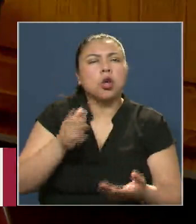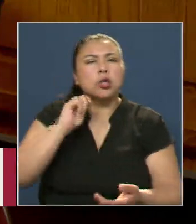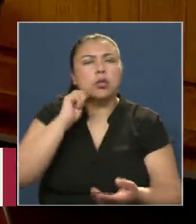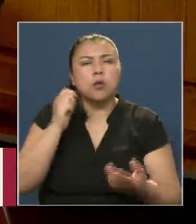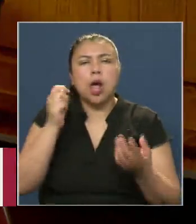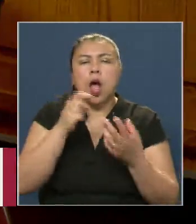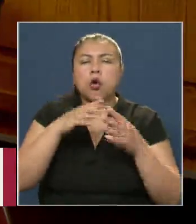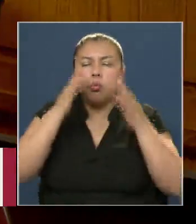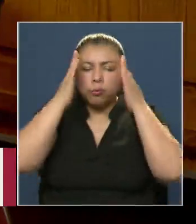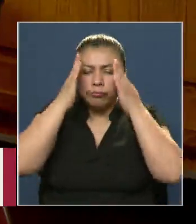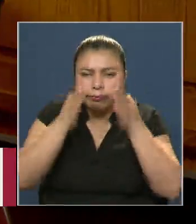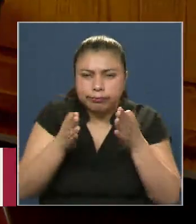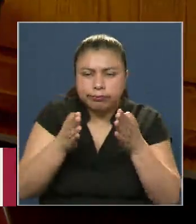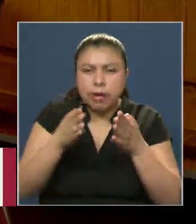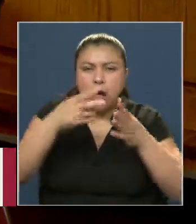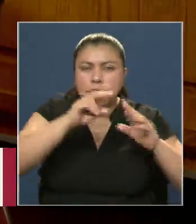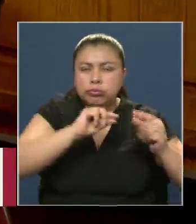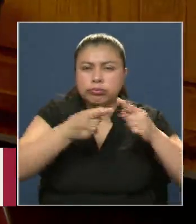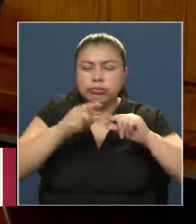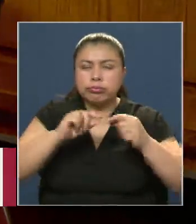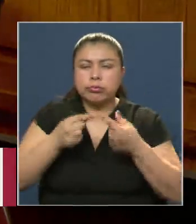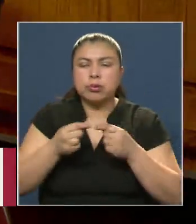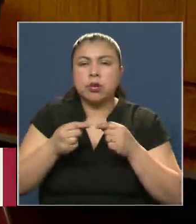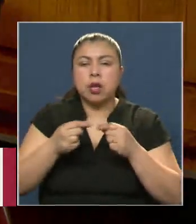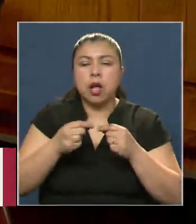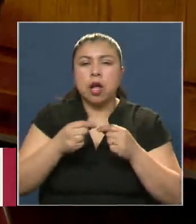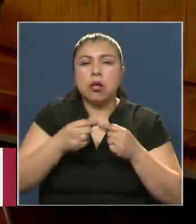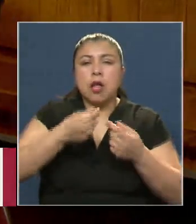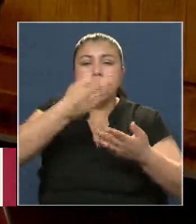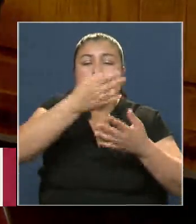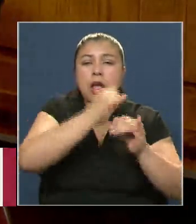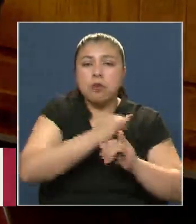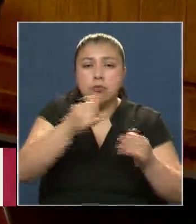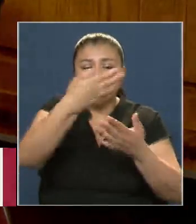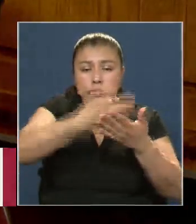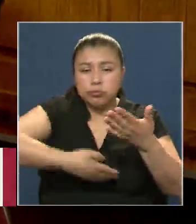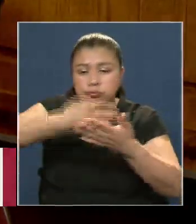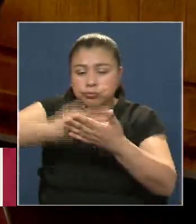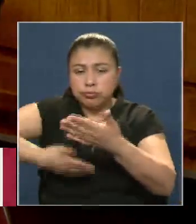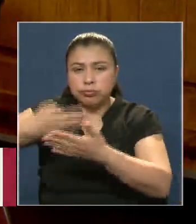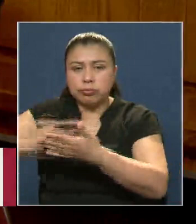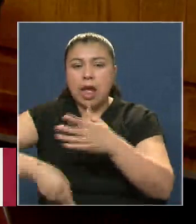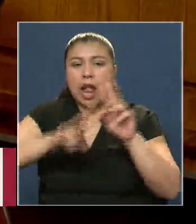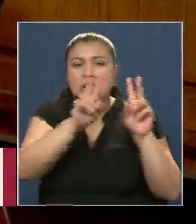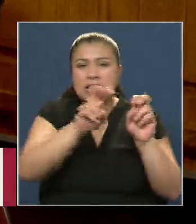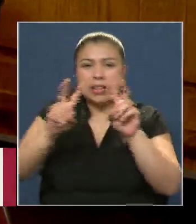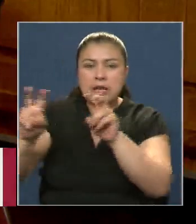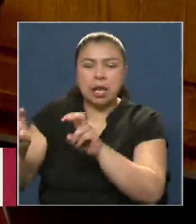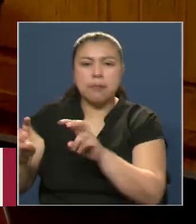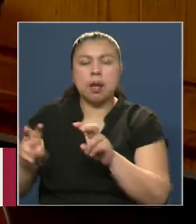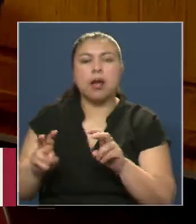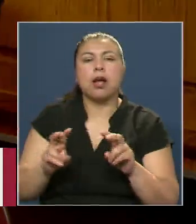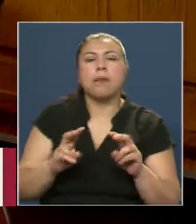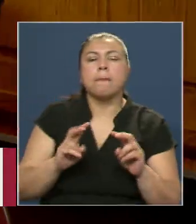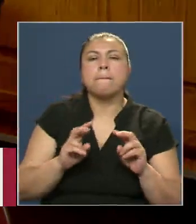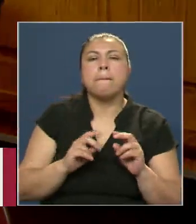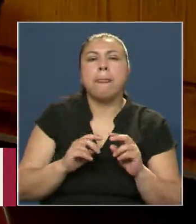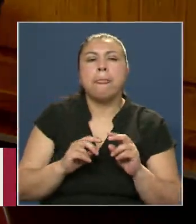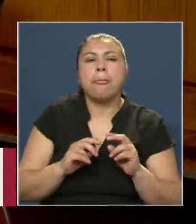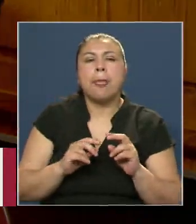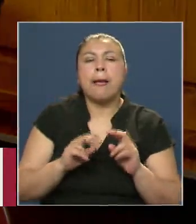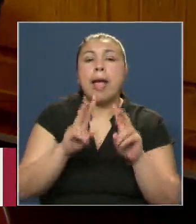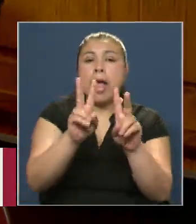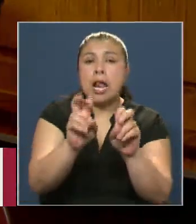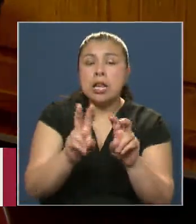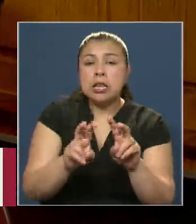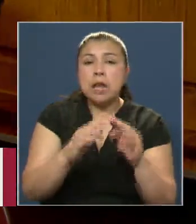o reenfocar muchos de los instrumentos que están aquí. En el tema vivienda, ¿cierto? Igual cosa, vivienda tiene una